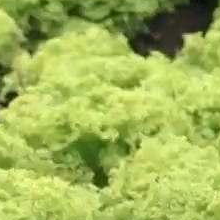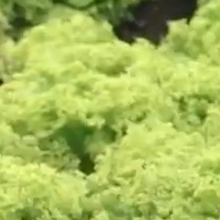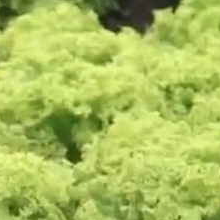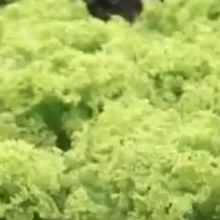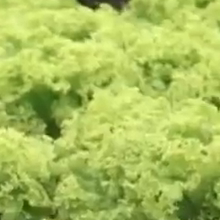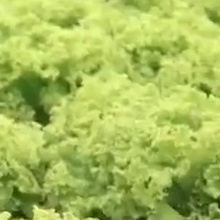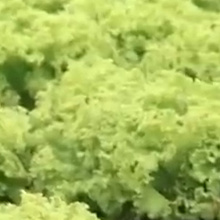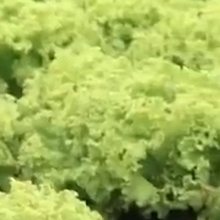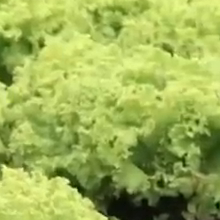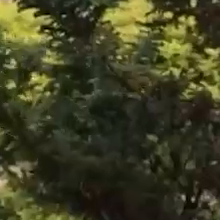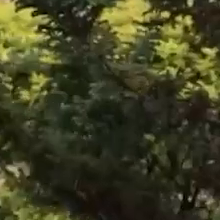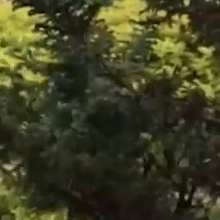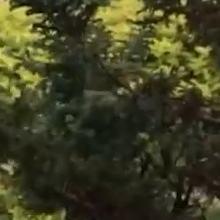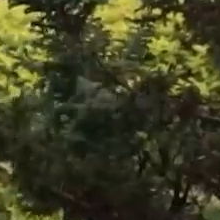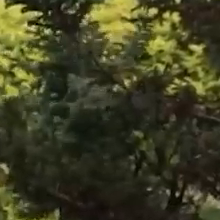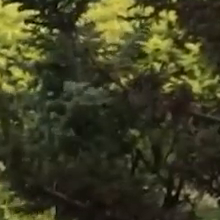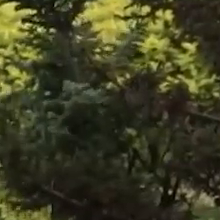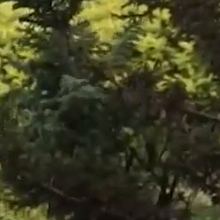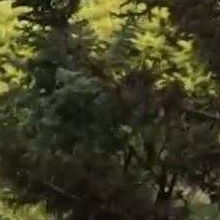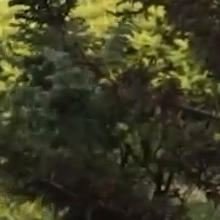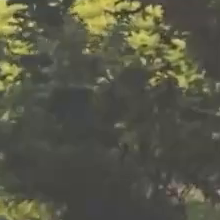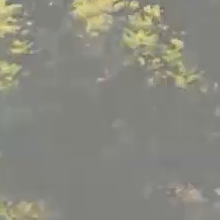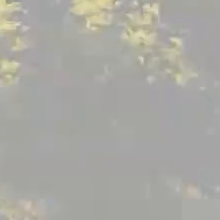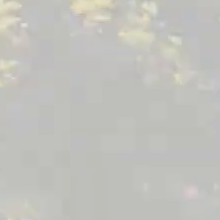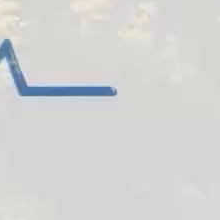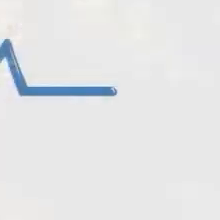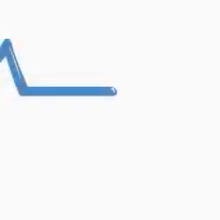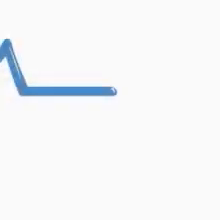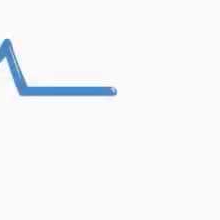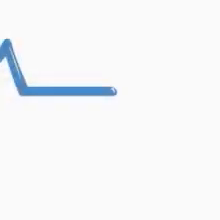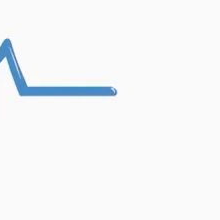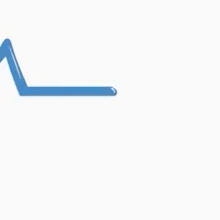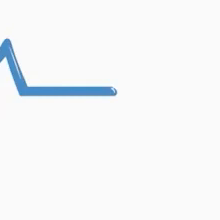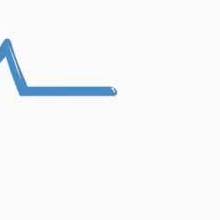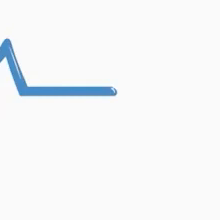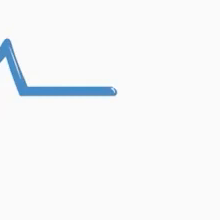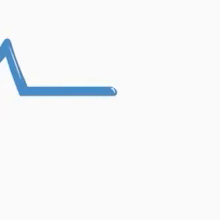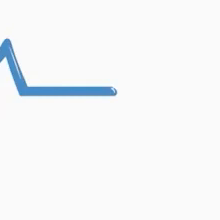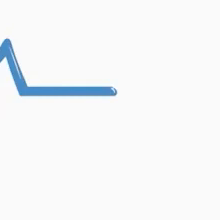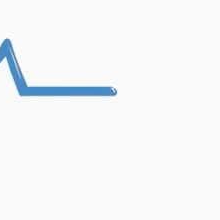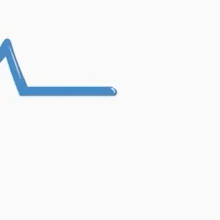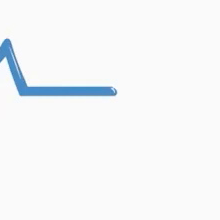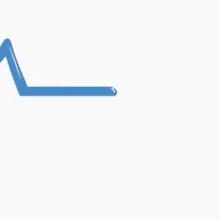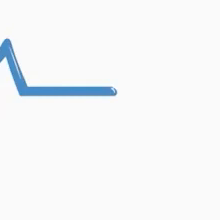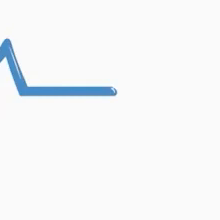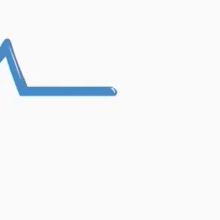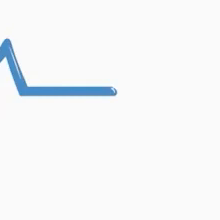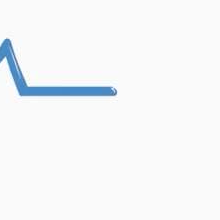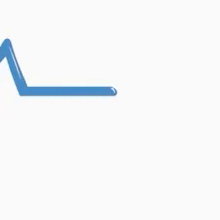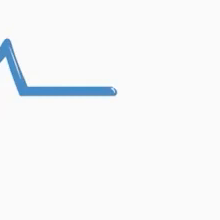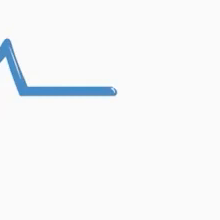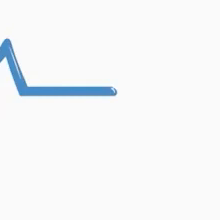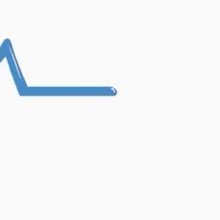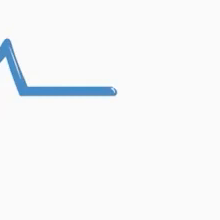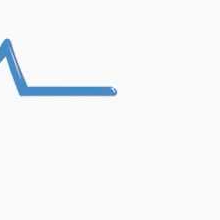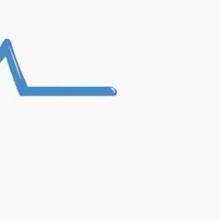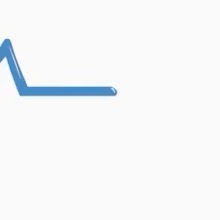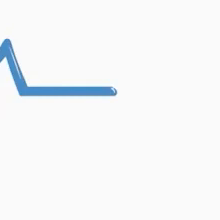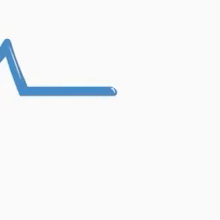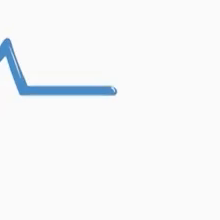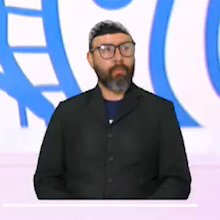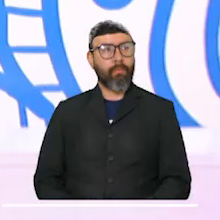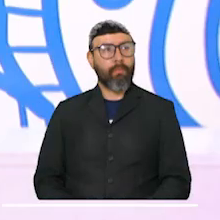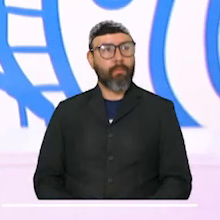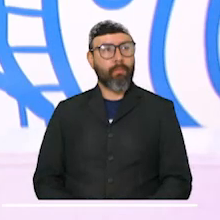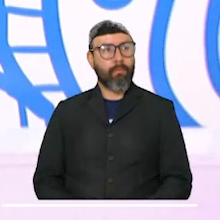con el viento y las olas del mar el amanecer aparecerá y yo sigo perdido en tu mira